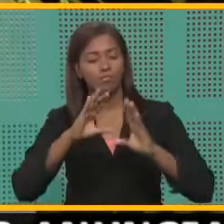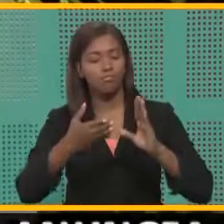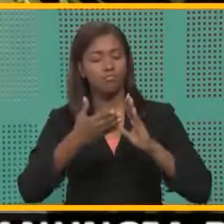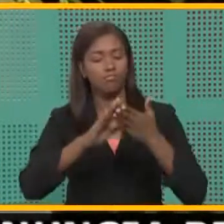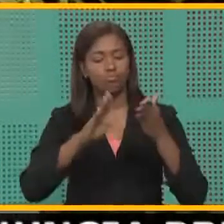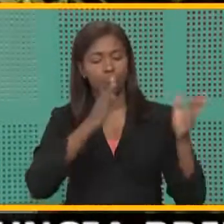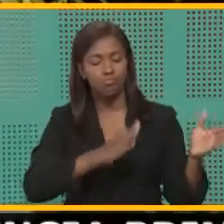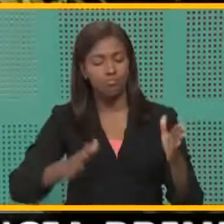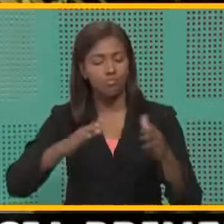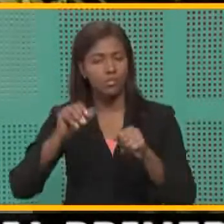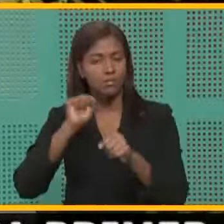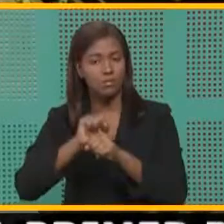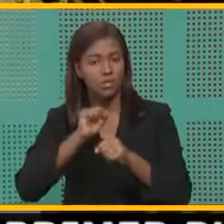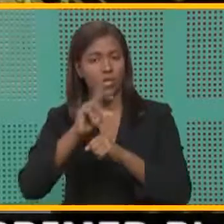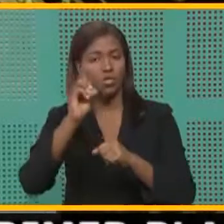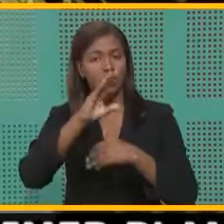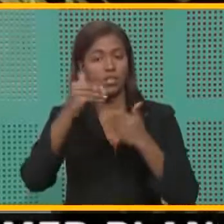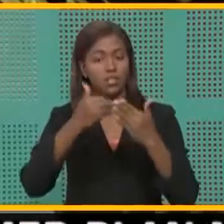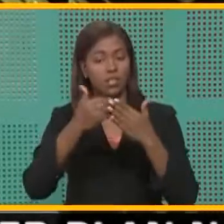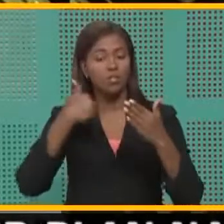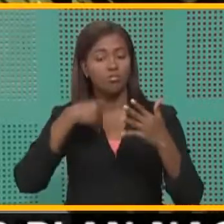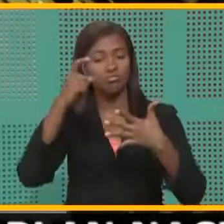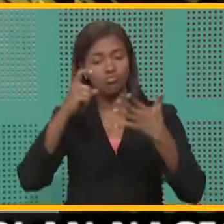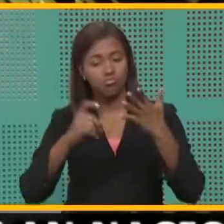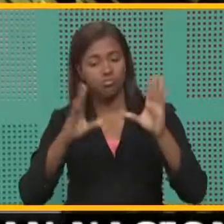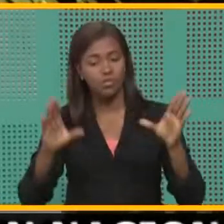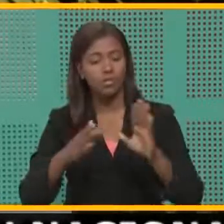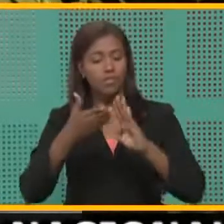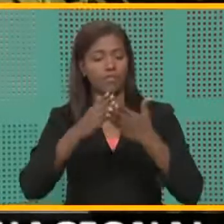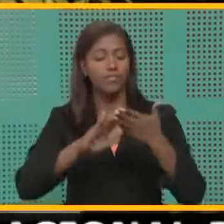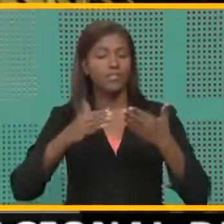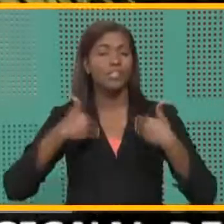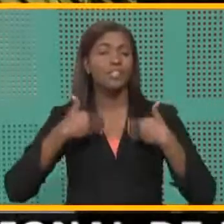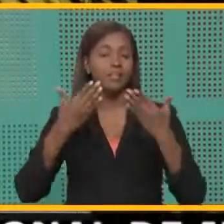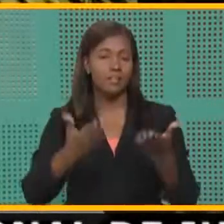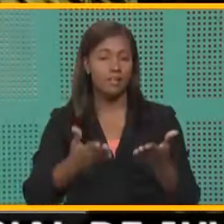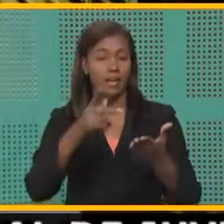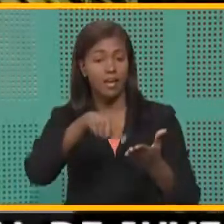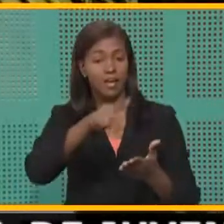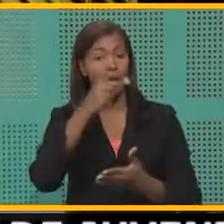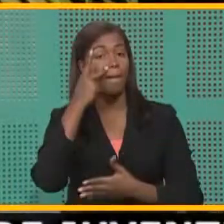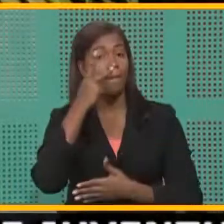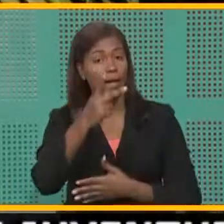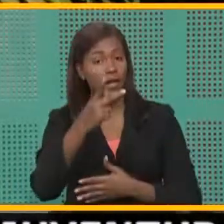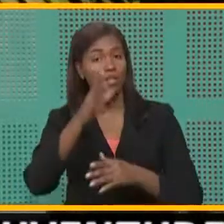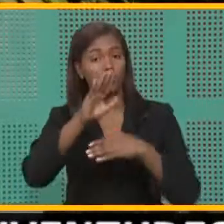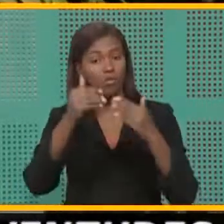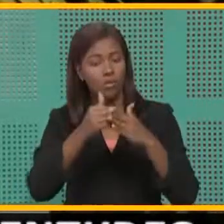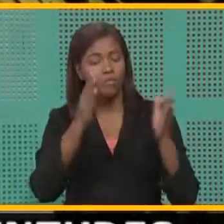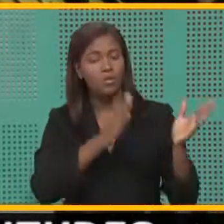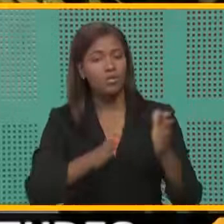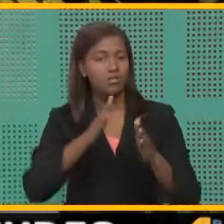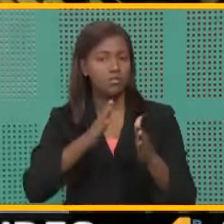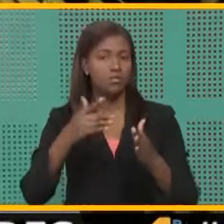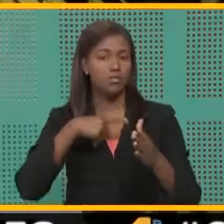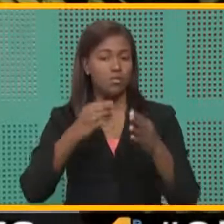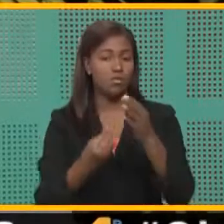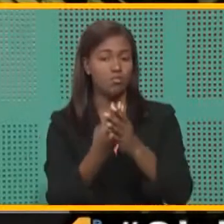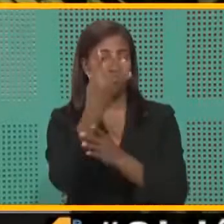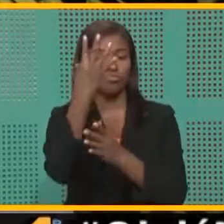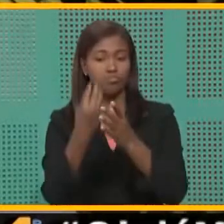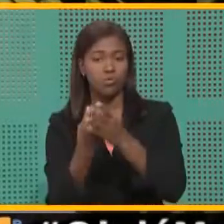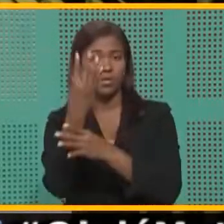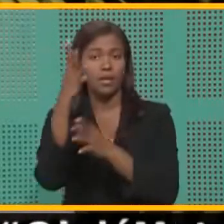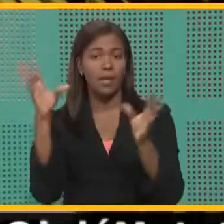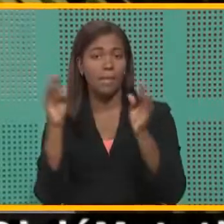coordinación y ejecución, donde están todos los actores relevantes de una comunidad, están ahí. Ellos están viendo, son veedores de todos estos procesos. Hemos plantado más de